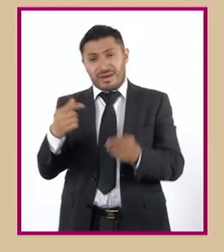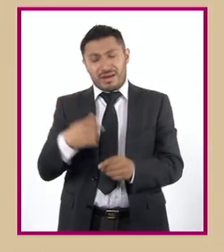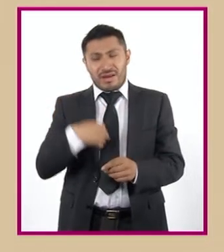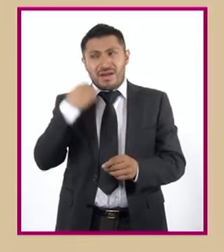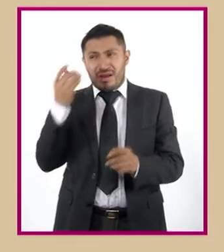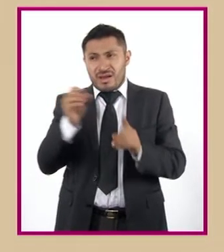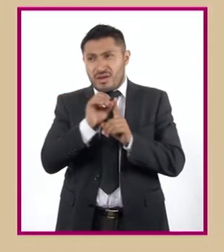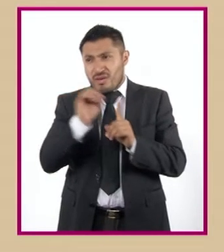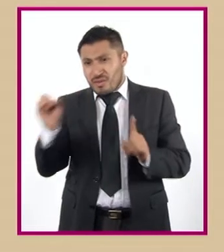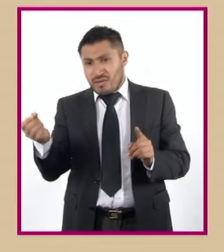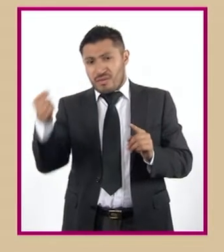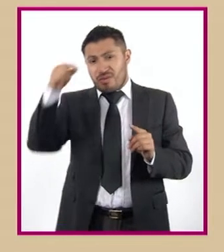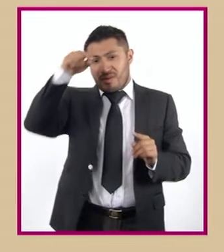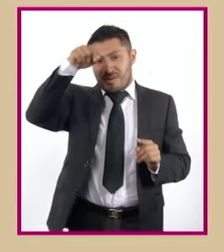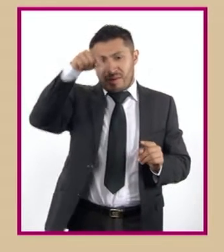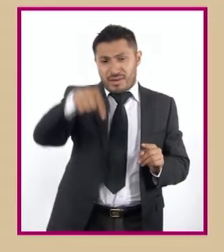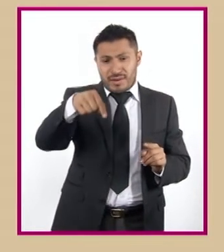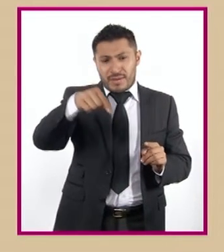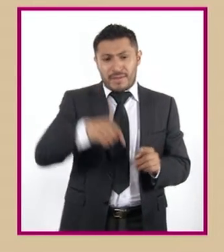acomodarla en la parte punteada.